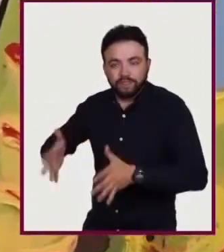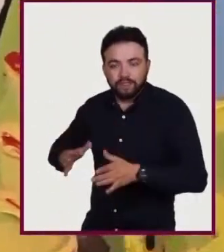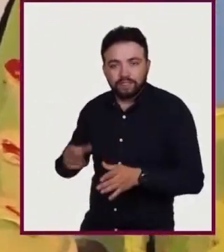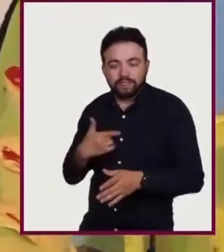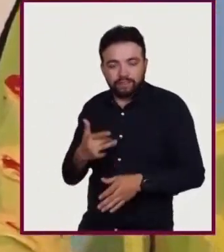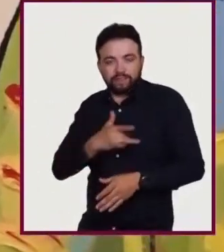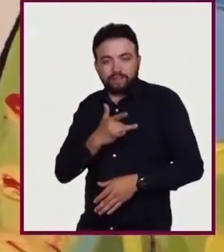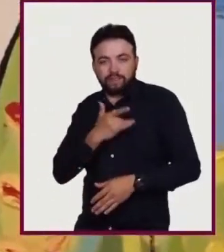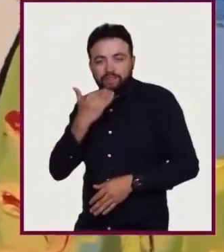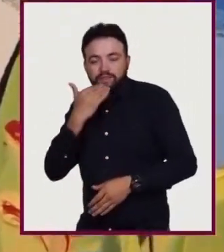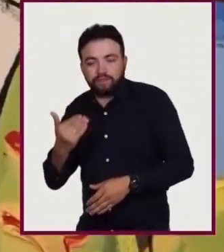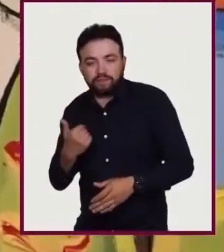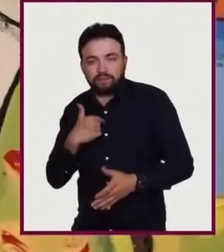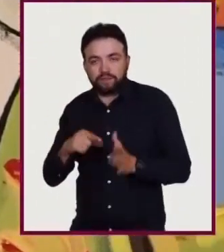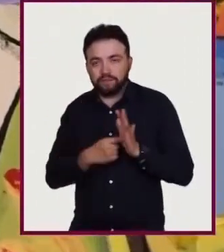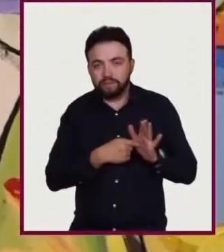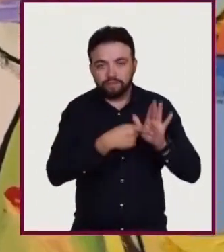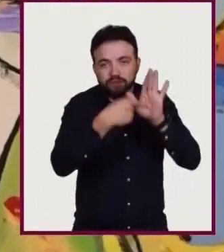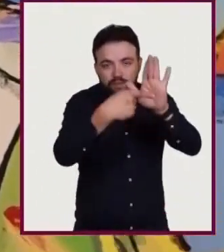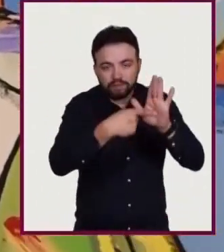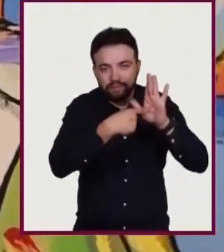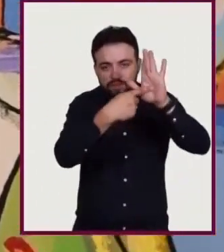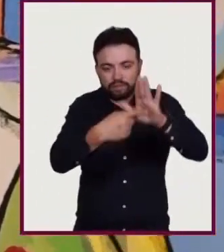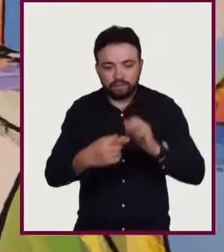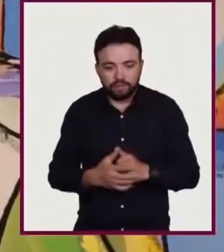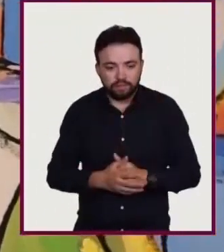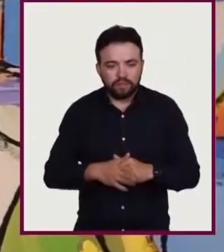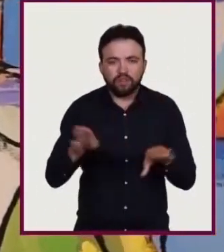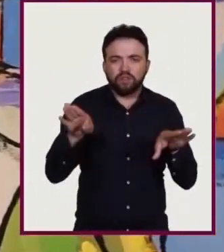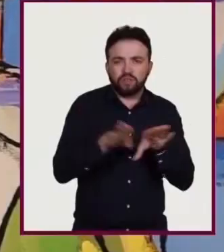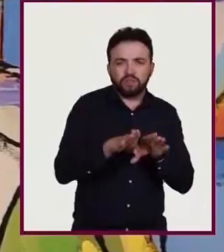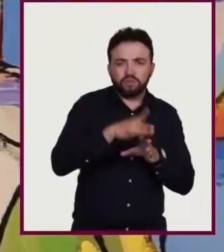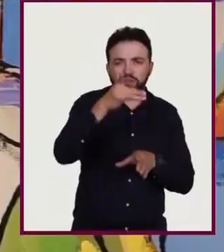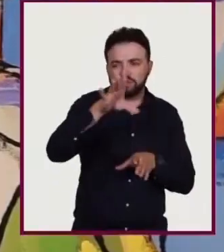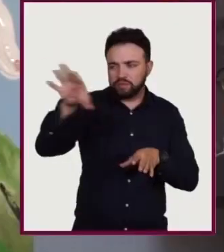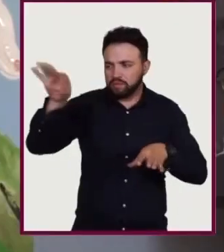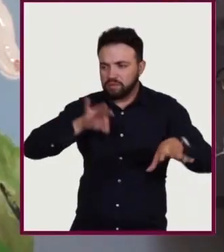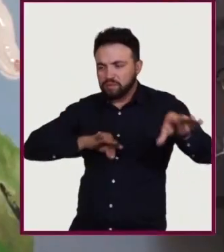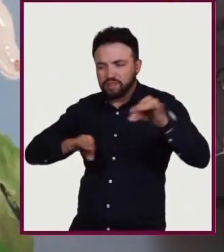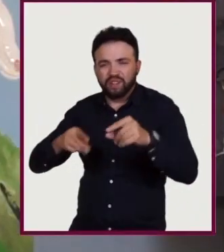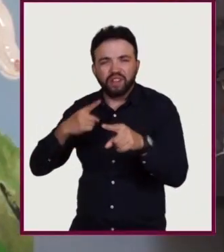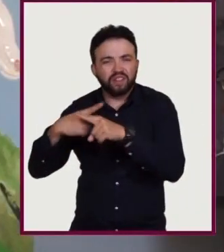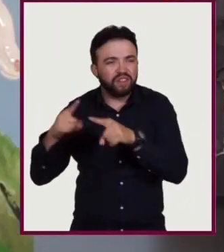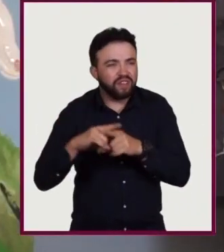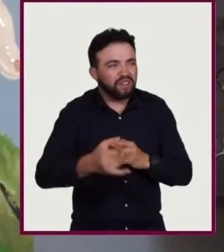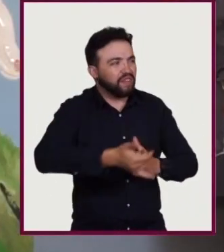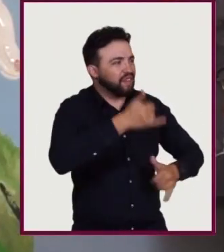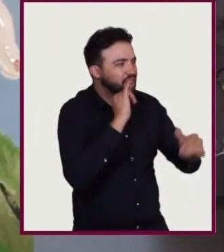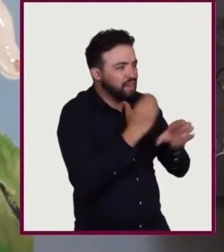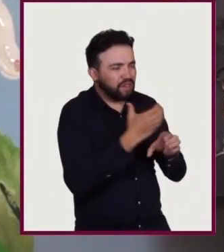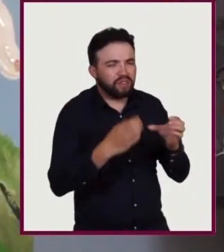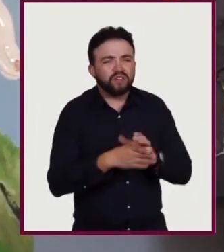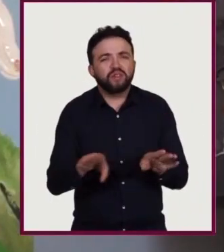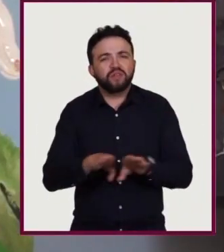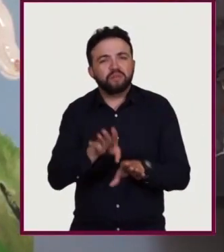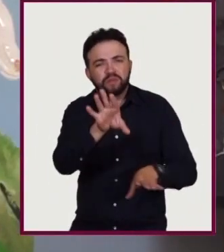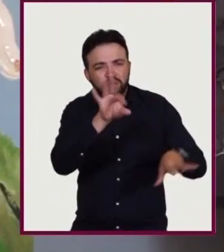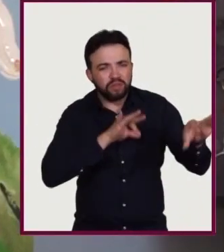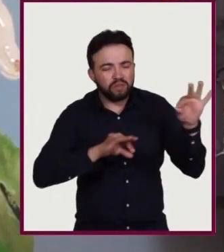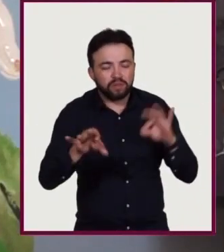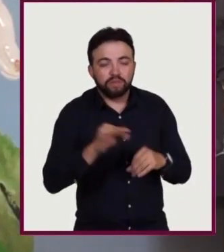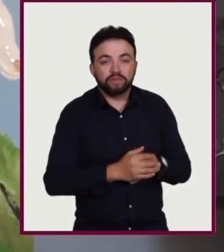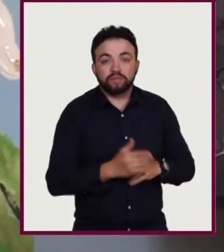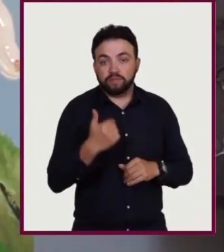representar y ver el paso del tiempo. ¿Cómo eliges los contenidos de tus piezas? los contenidos de mis piezas los